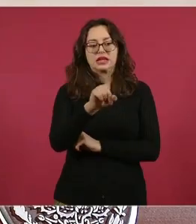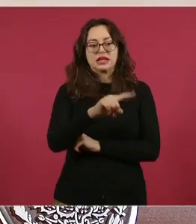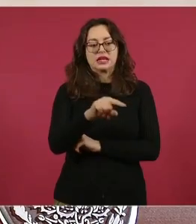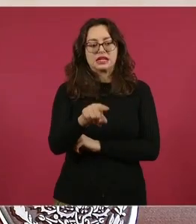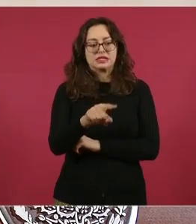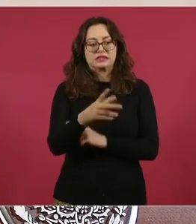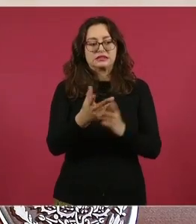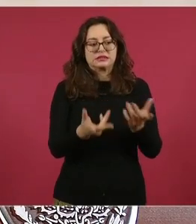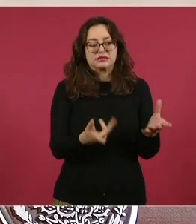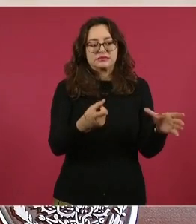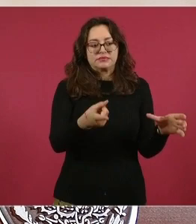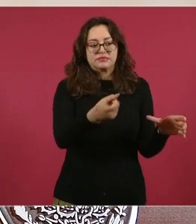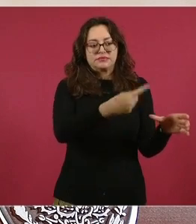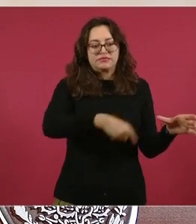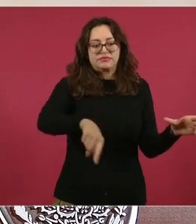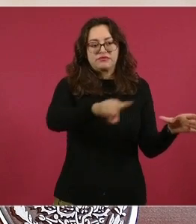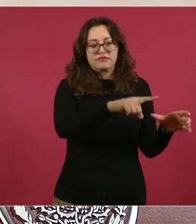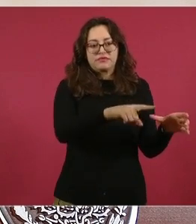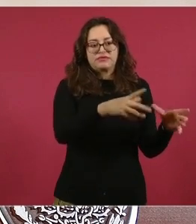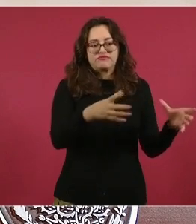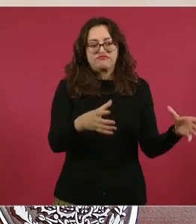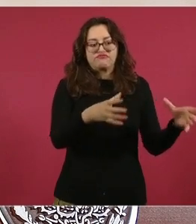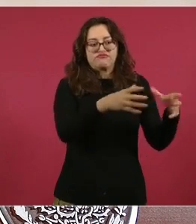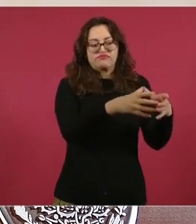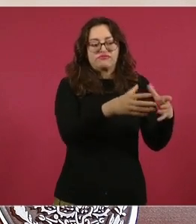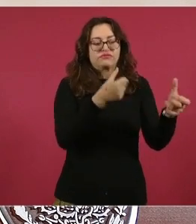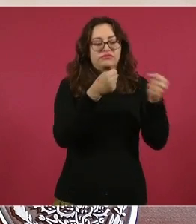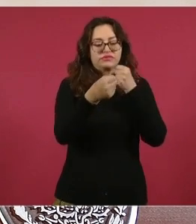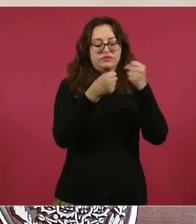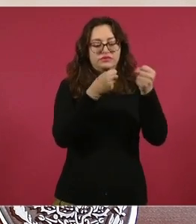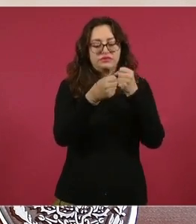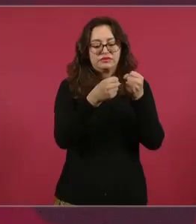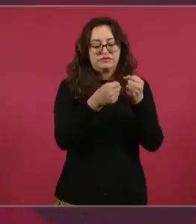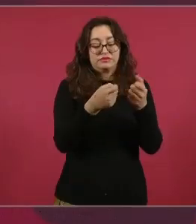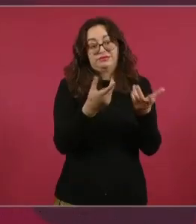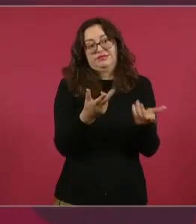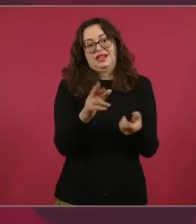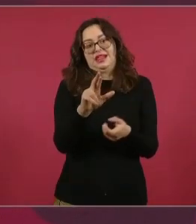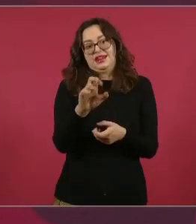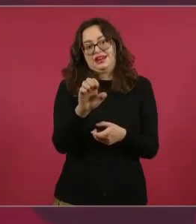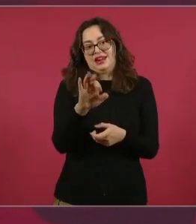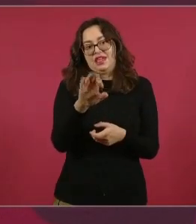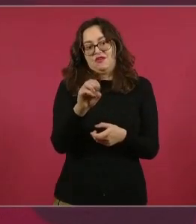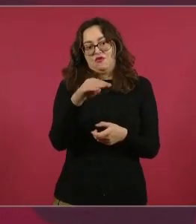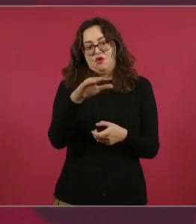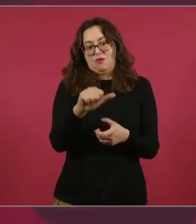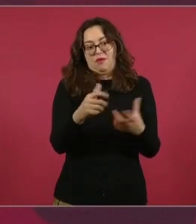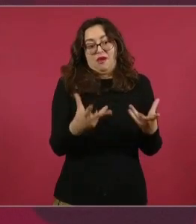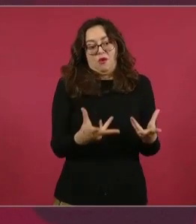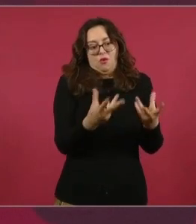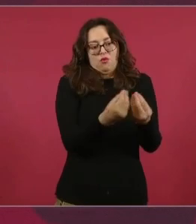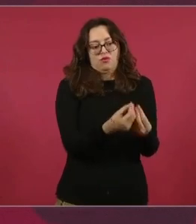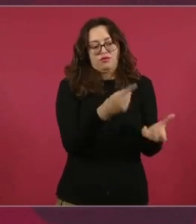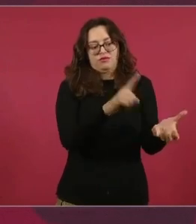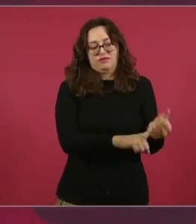pues está la mayoría de los medios, sobre todo el Reforma, pues aquí lo acabamos de ver.